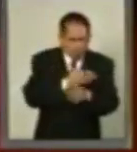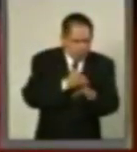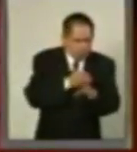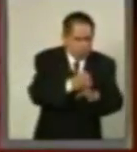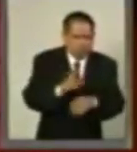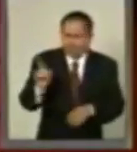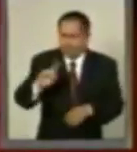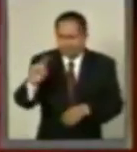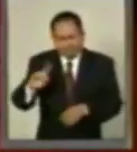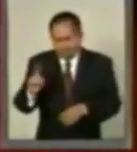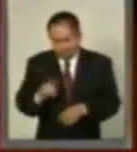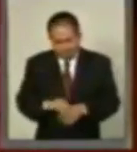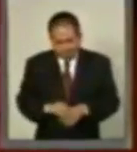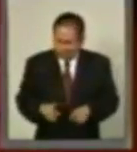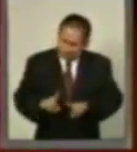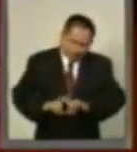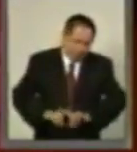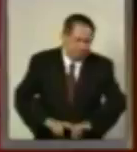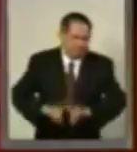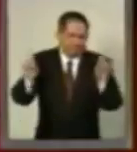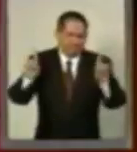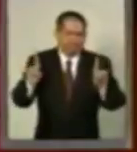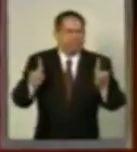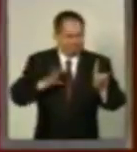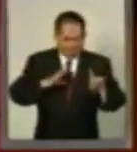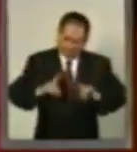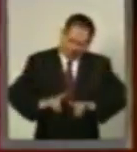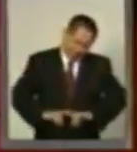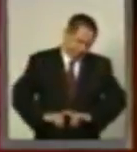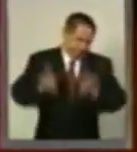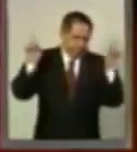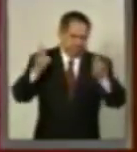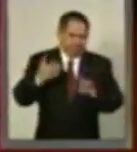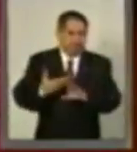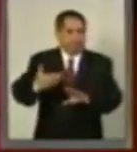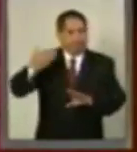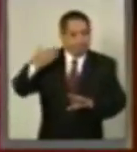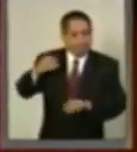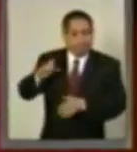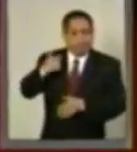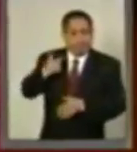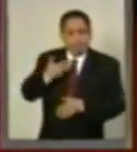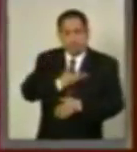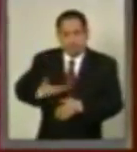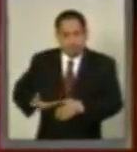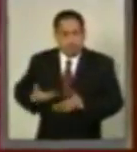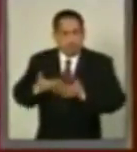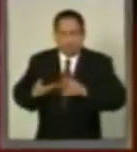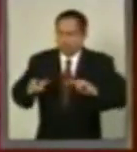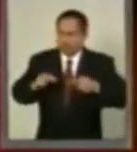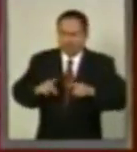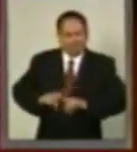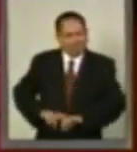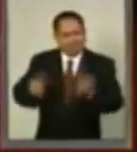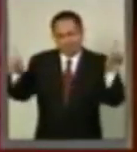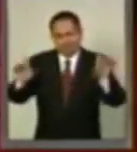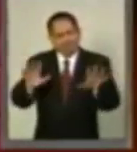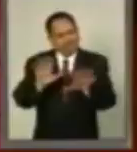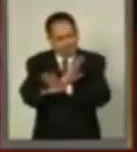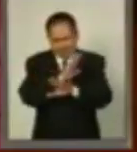amplias diferencias que se hicieron de la administración pasada a lo que ahora se está haciendo.